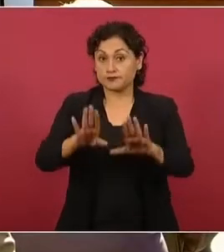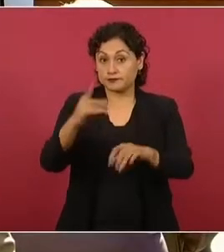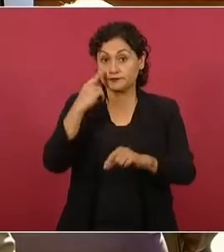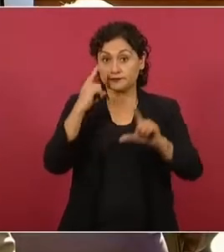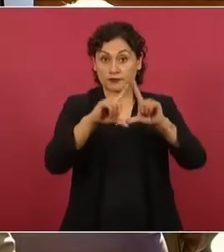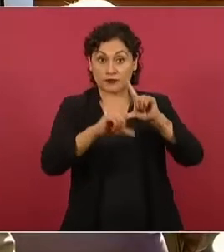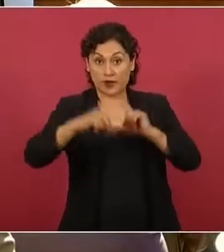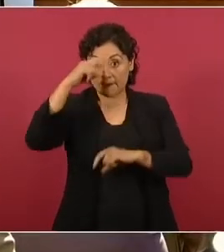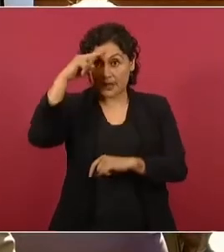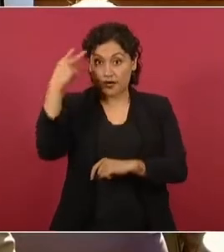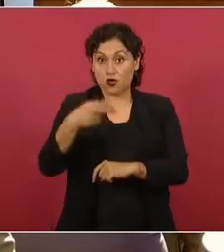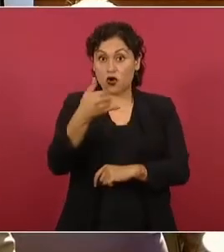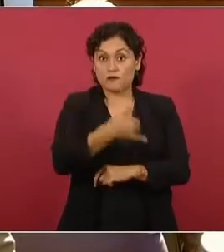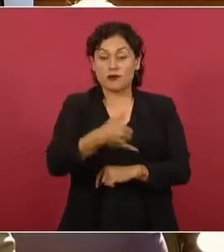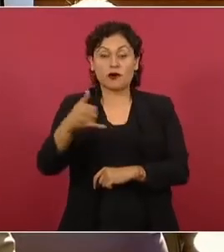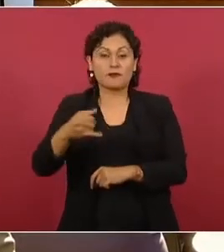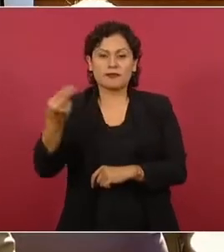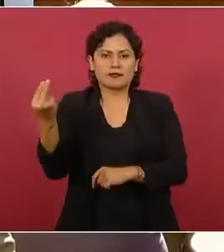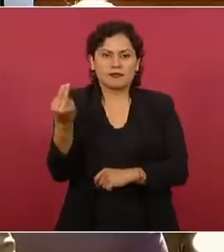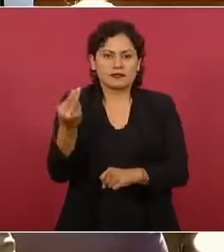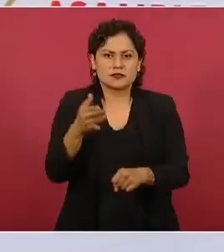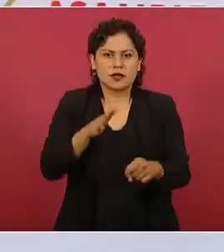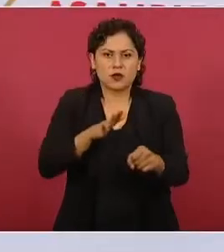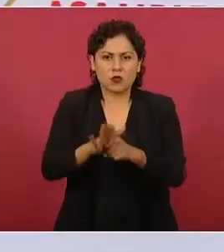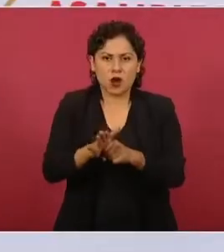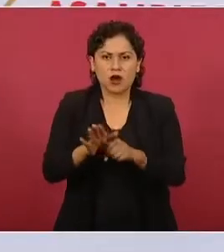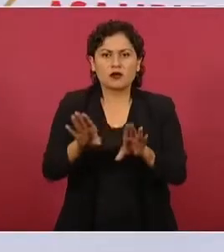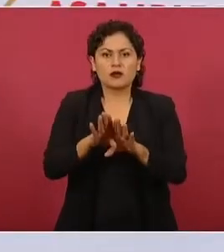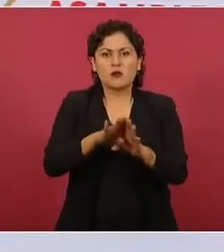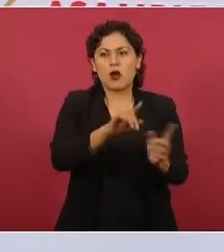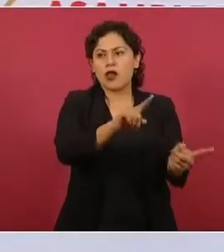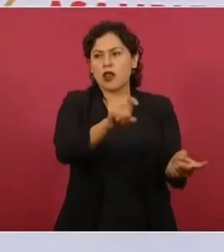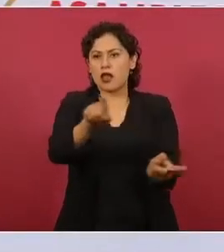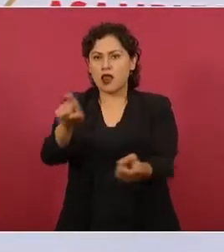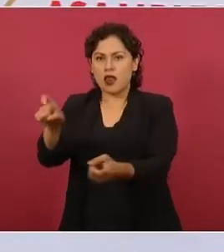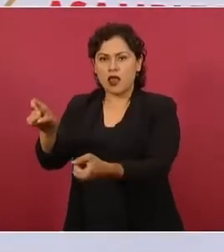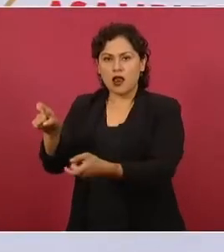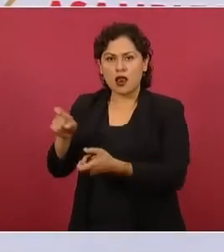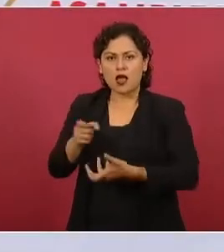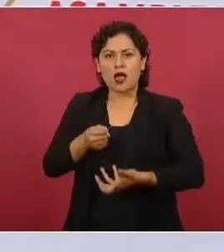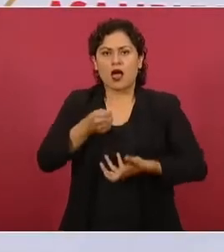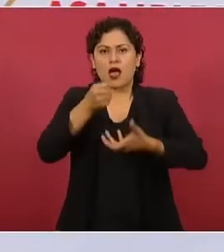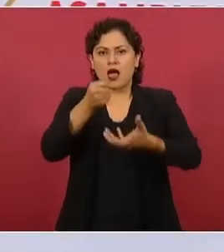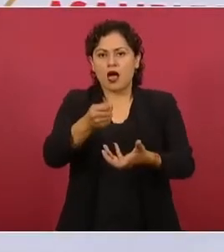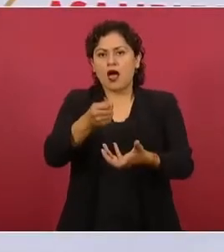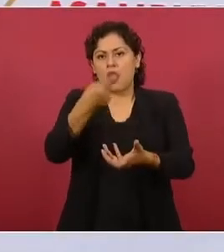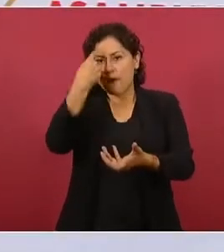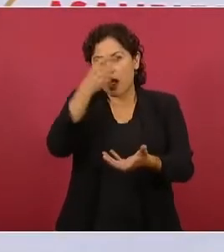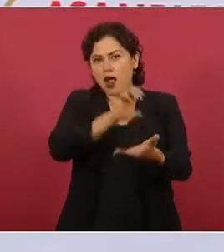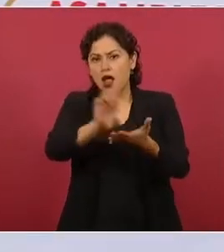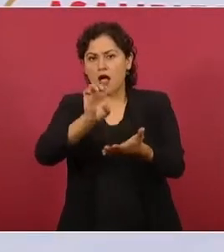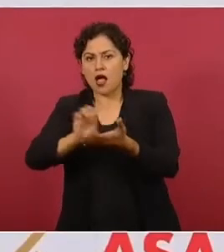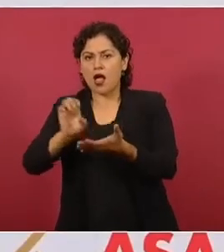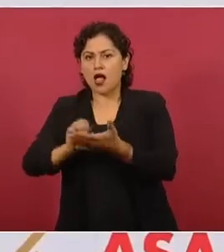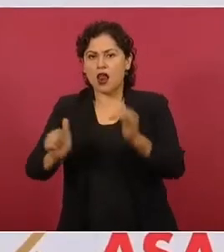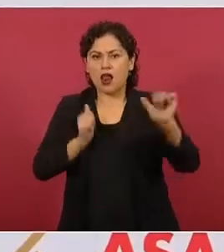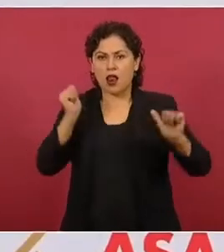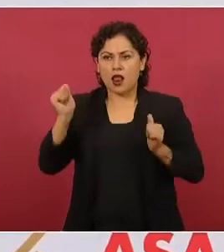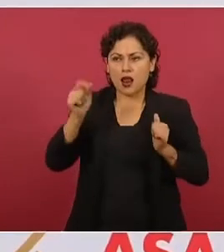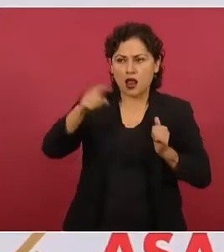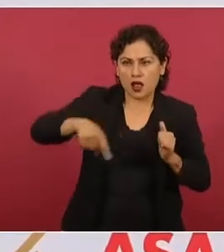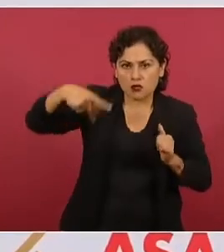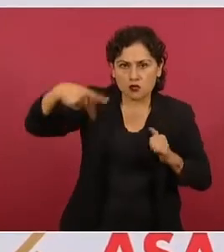una financiera acumulando ingresos y engrosando un fondo de inversiones a costa de los trabajadores, sino